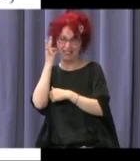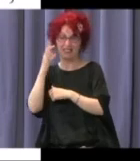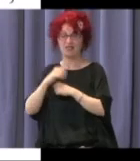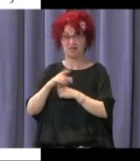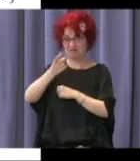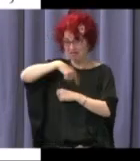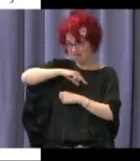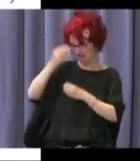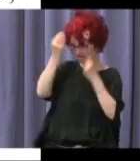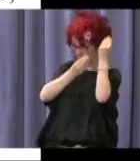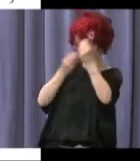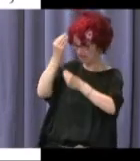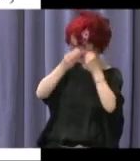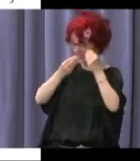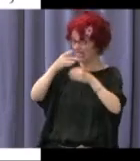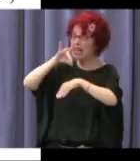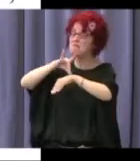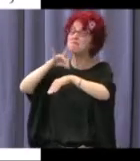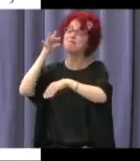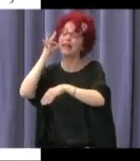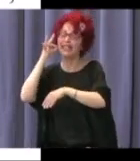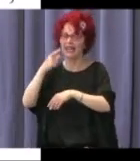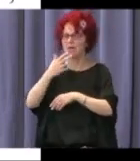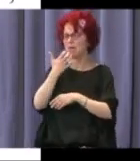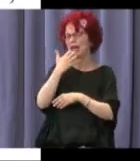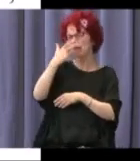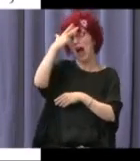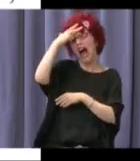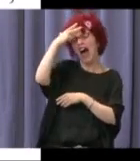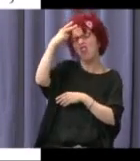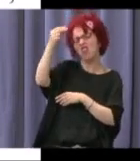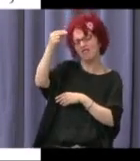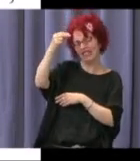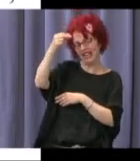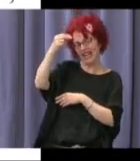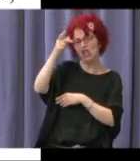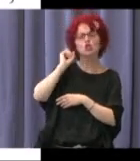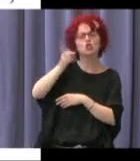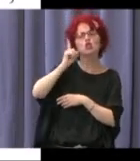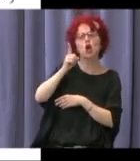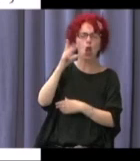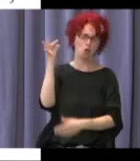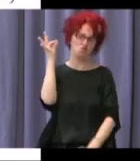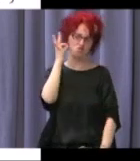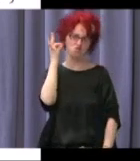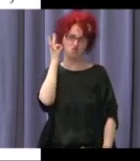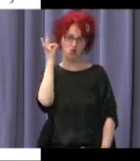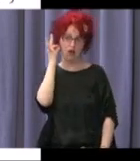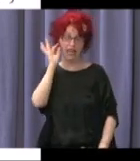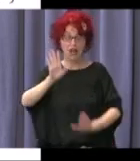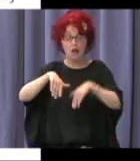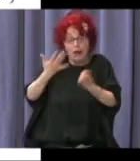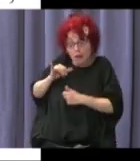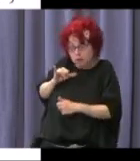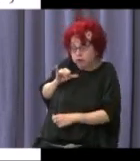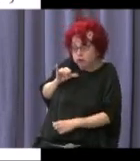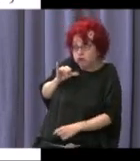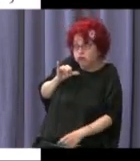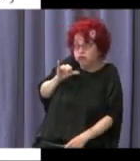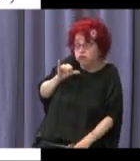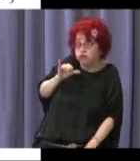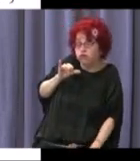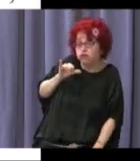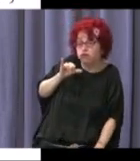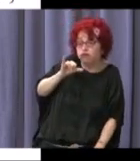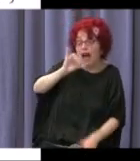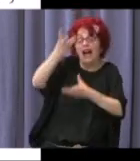Y que, pues no, la palabra azafata solo existía en femenino. Cuando se inventó el avión y había que denominar a